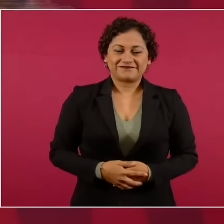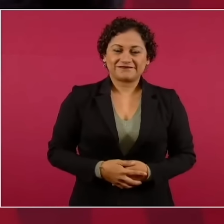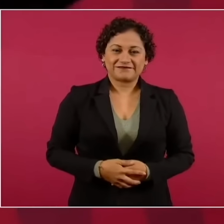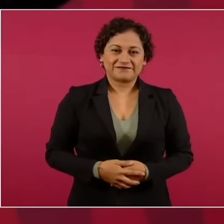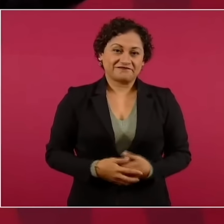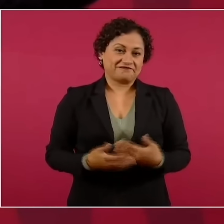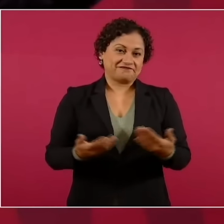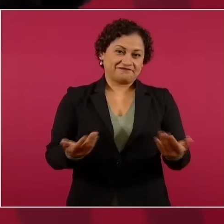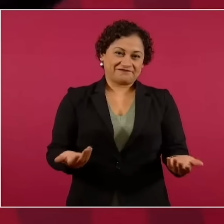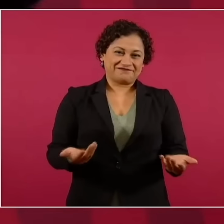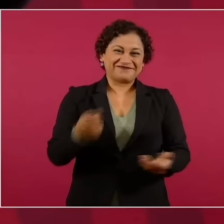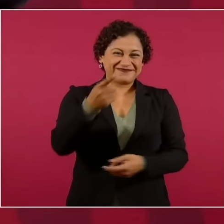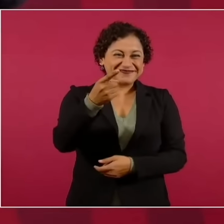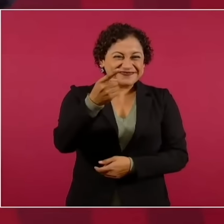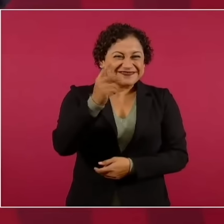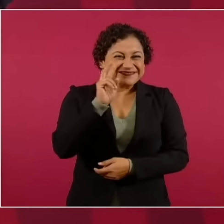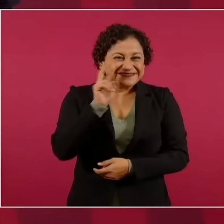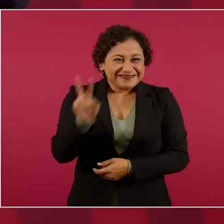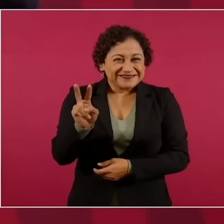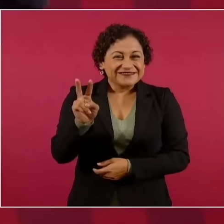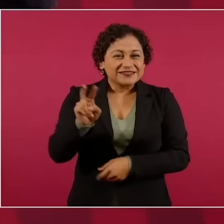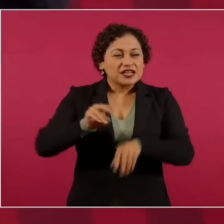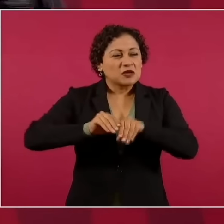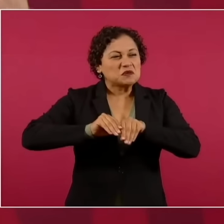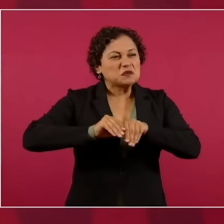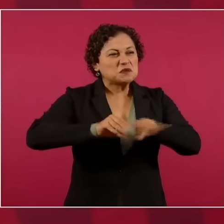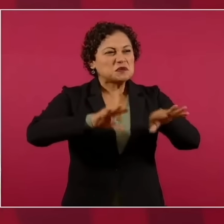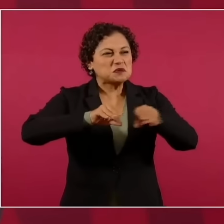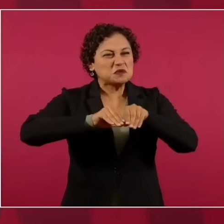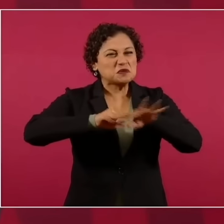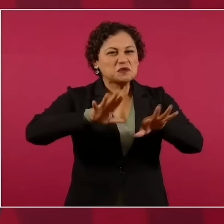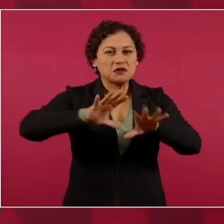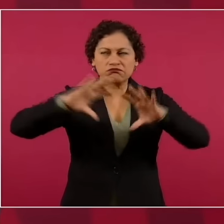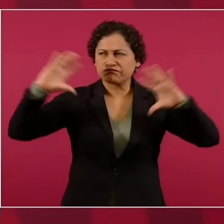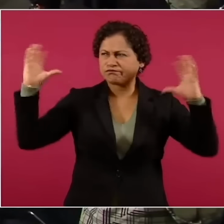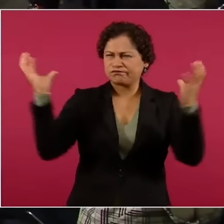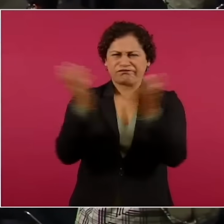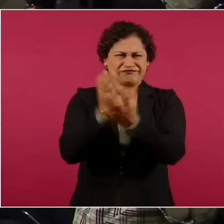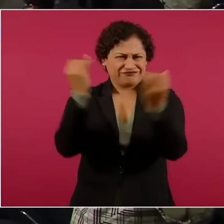Con todas estas campañas que están echando a andar en el mundo,